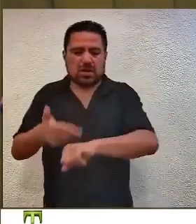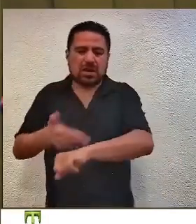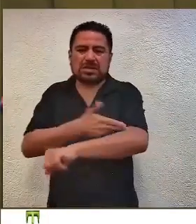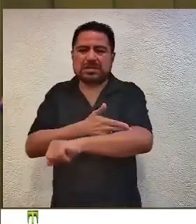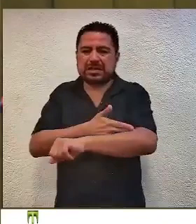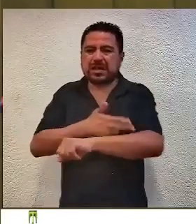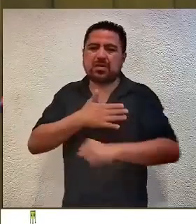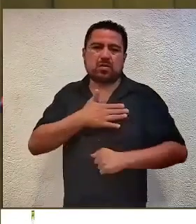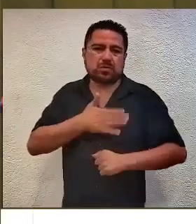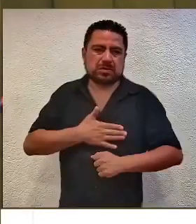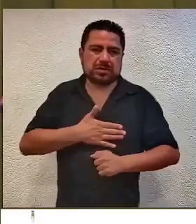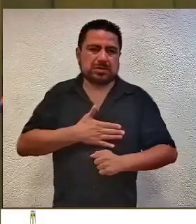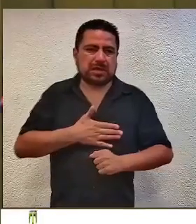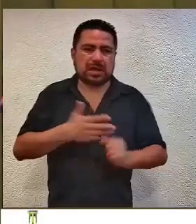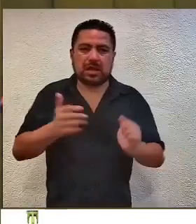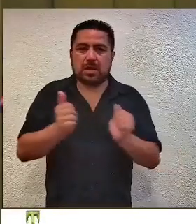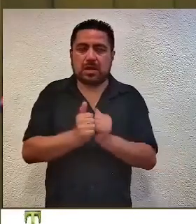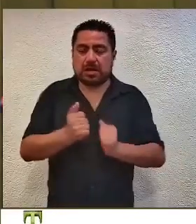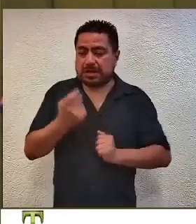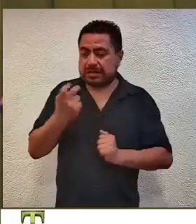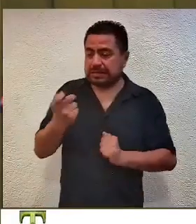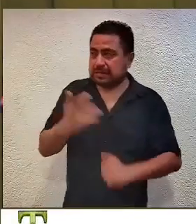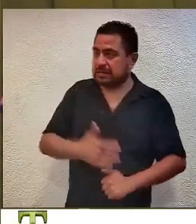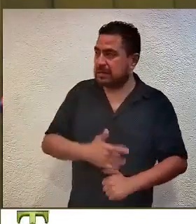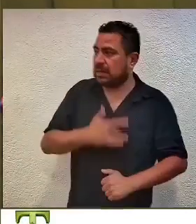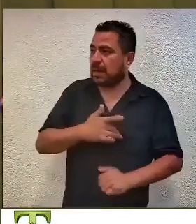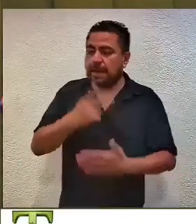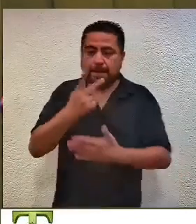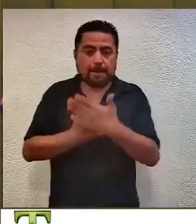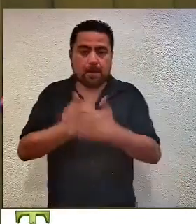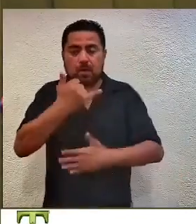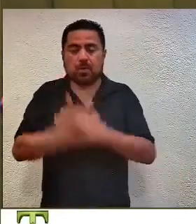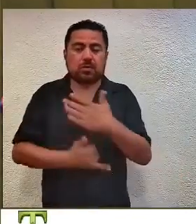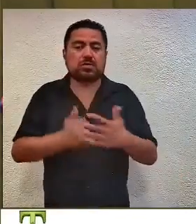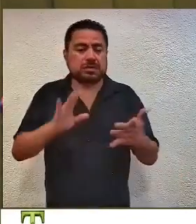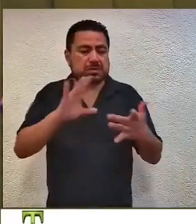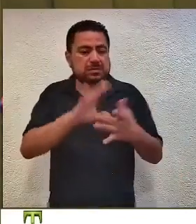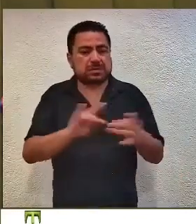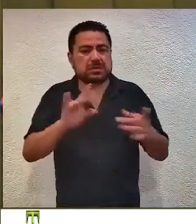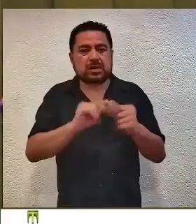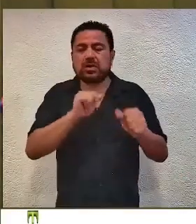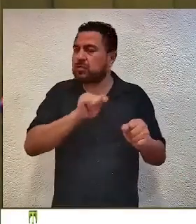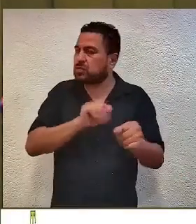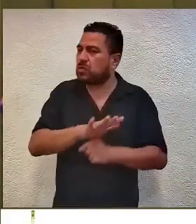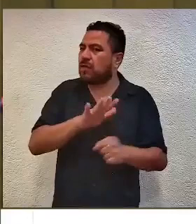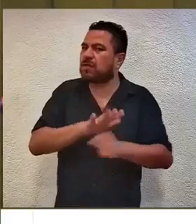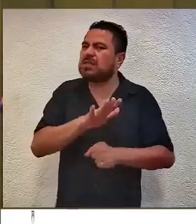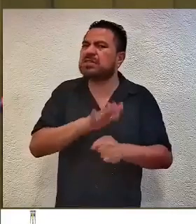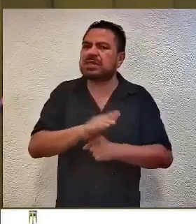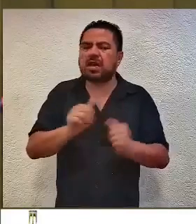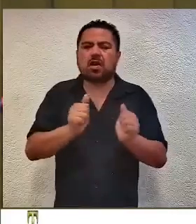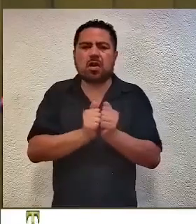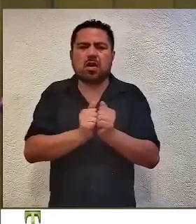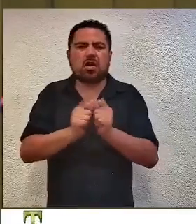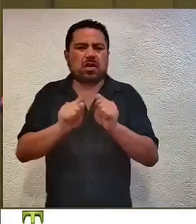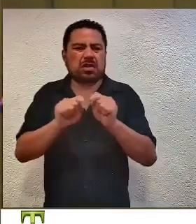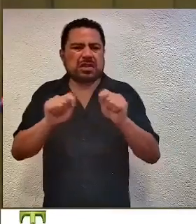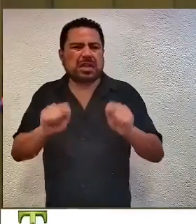Justicia. En este sentido, el proyecto se justifica suficientemente con tesis